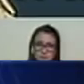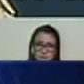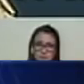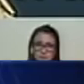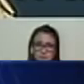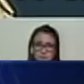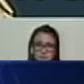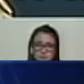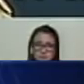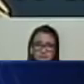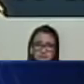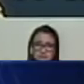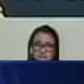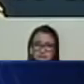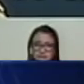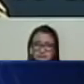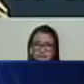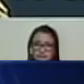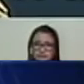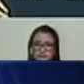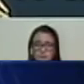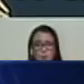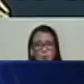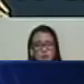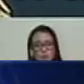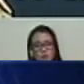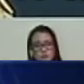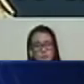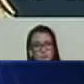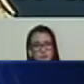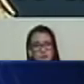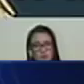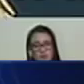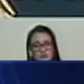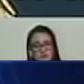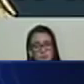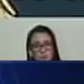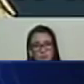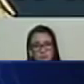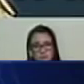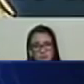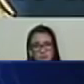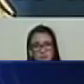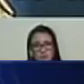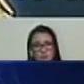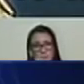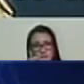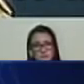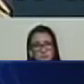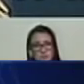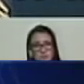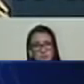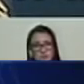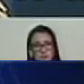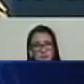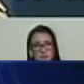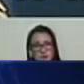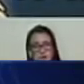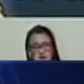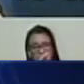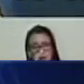participación. Pero van a venir a hablar de participación. Miren, en Guatemala es normal que la participación sea de